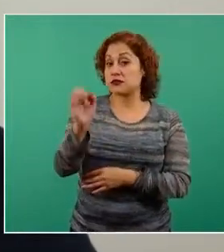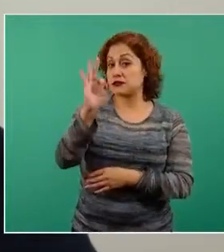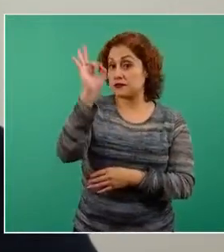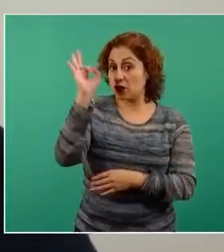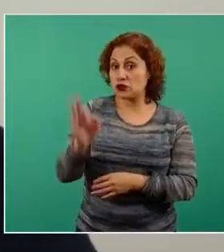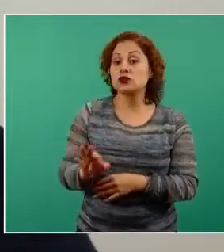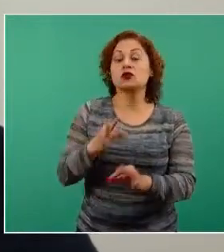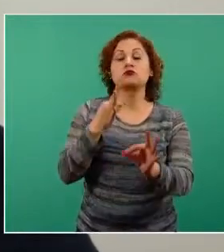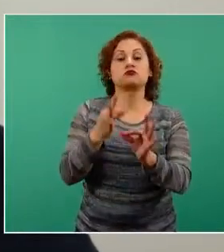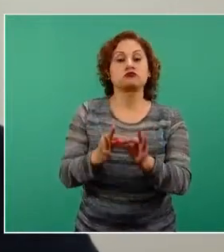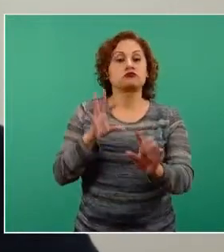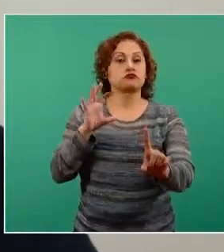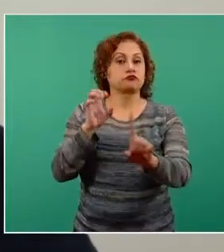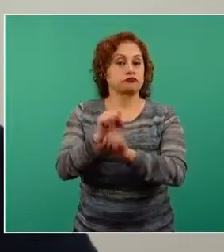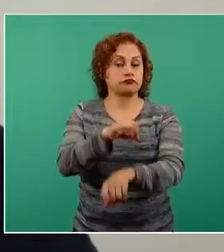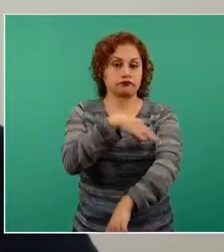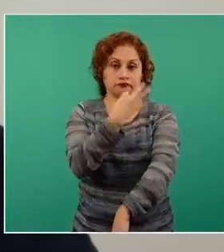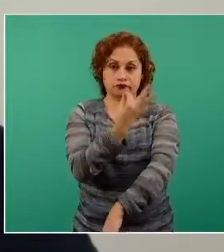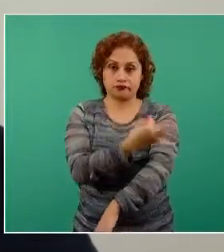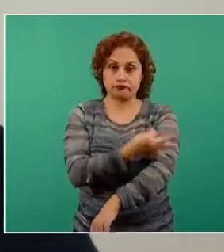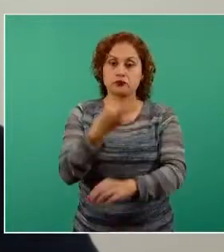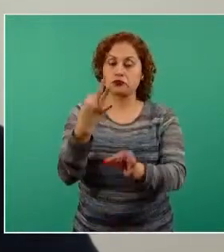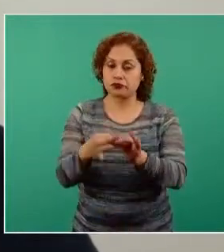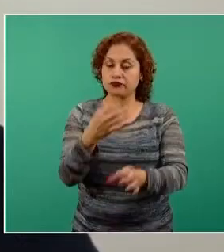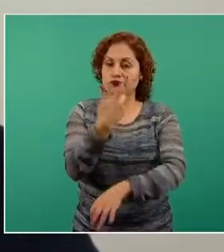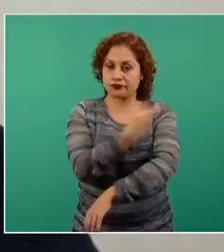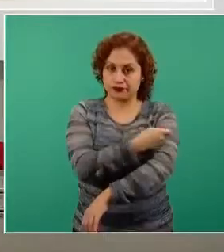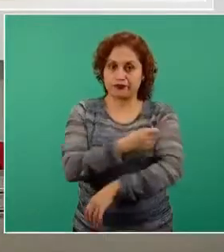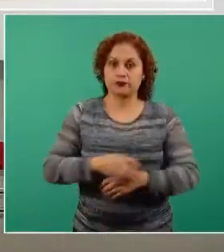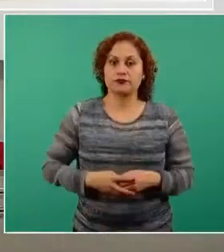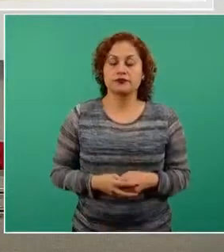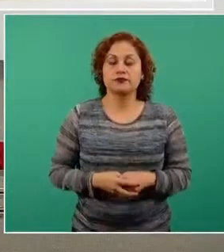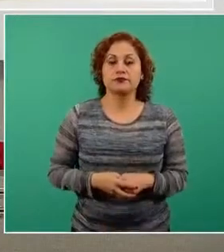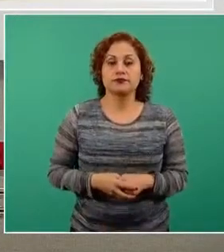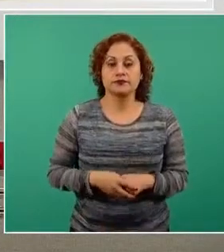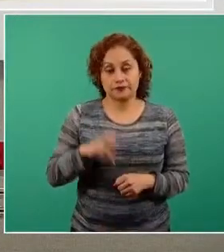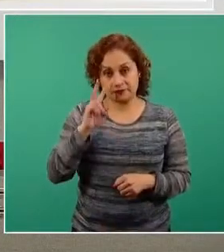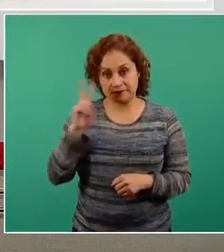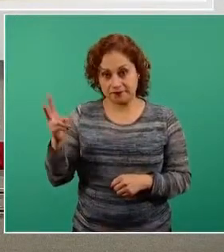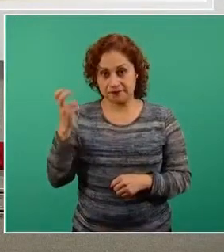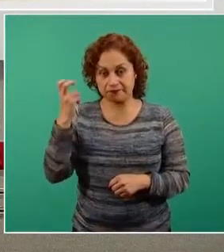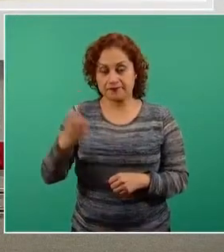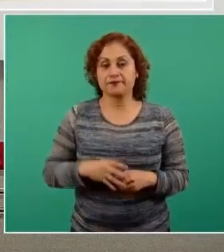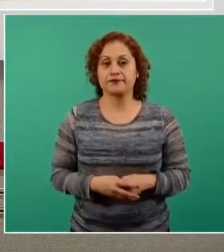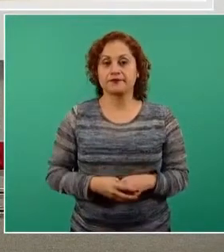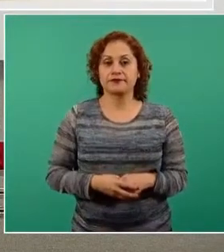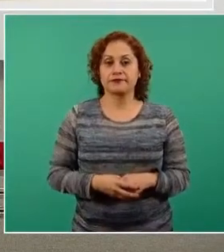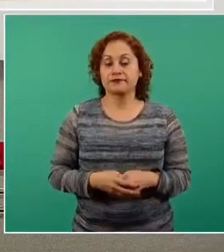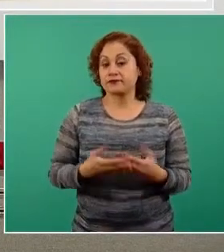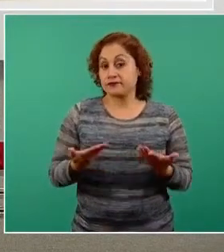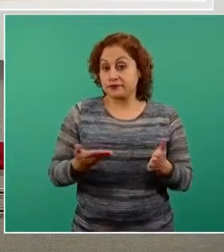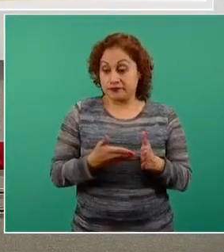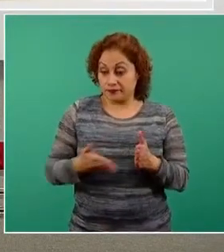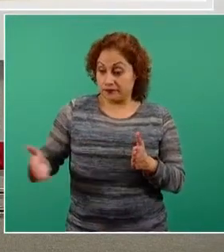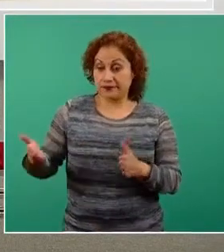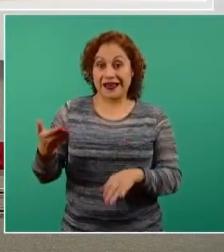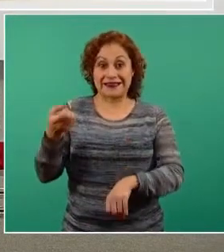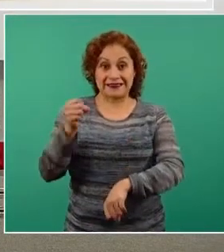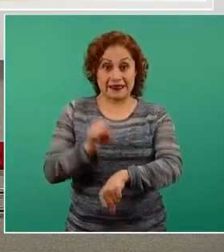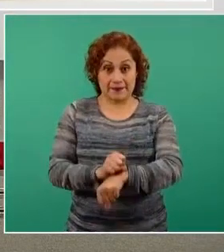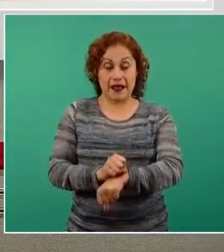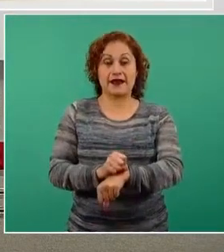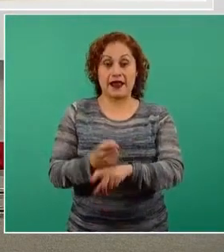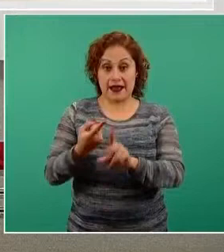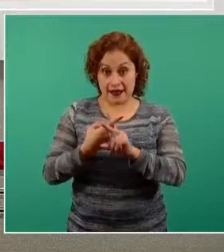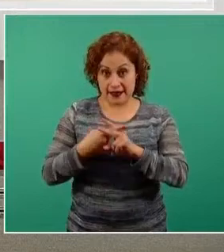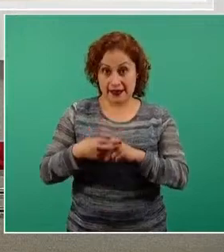aplicada y pues justo podemos ver aquí en el cuadro. Y por supuesto también, entonces esta semana tenemos una expectativa,